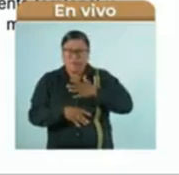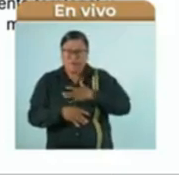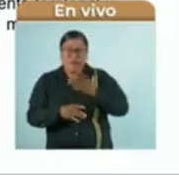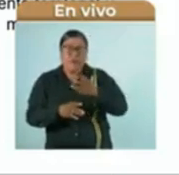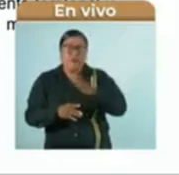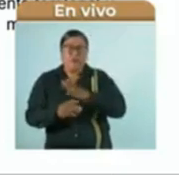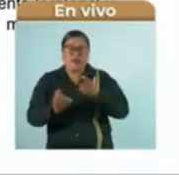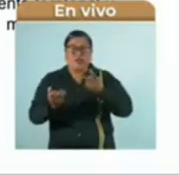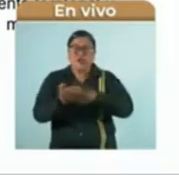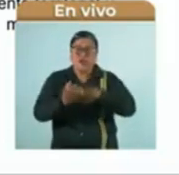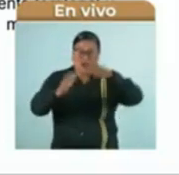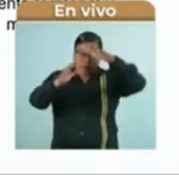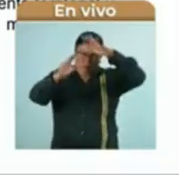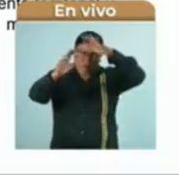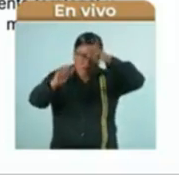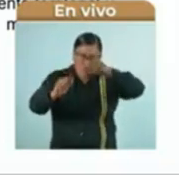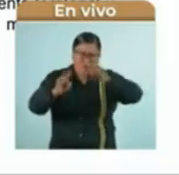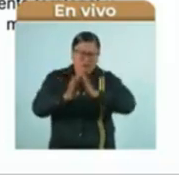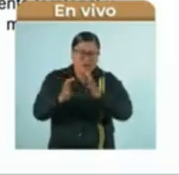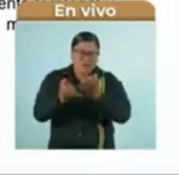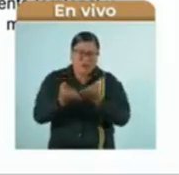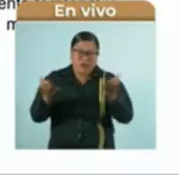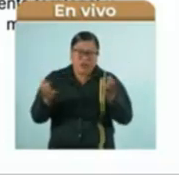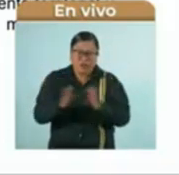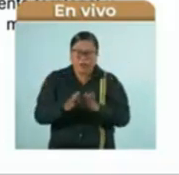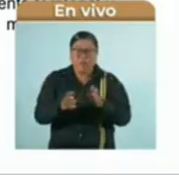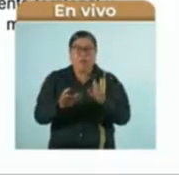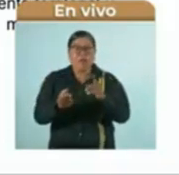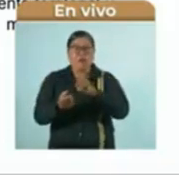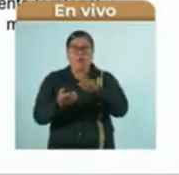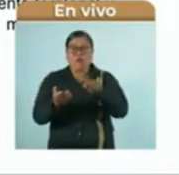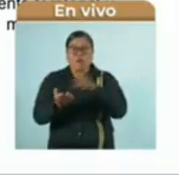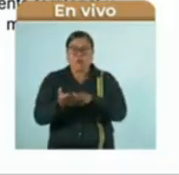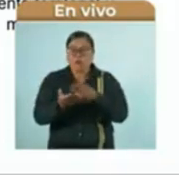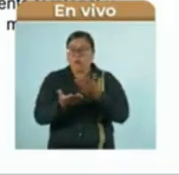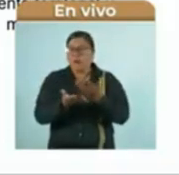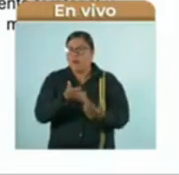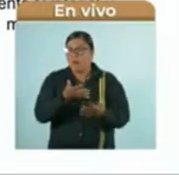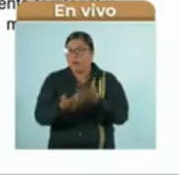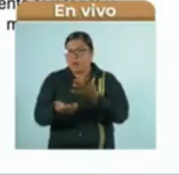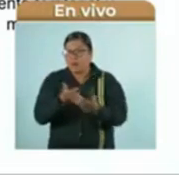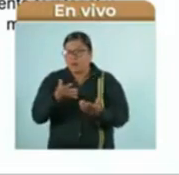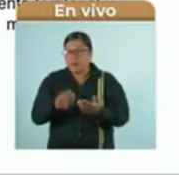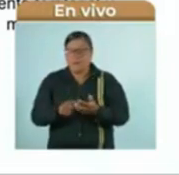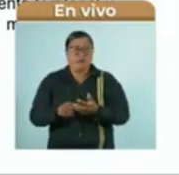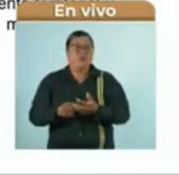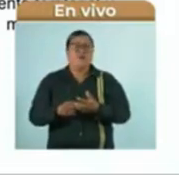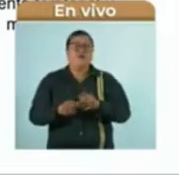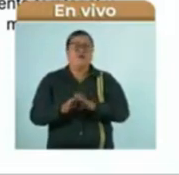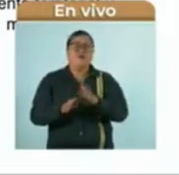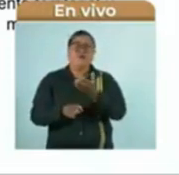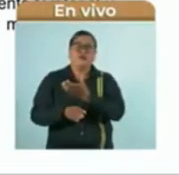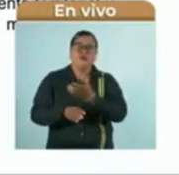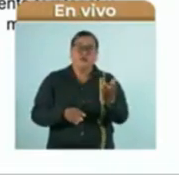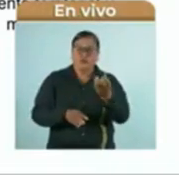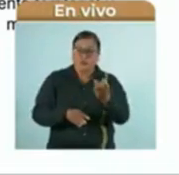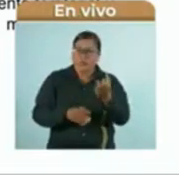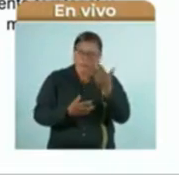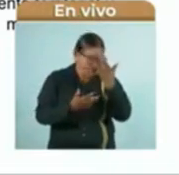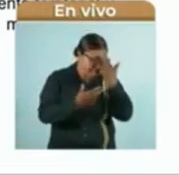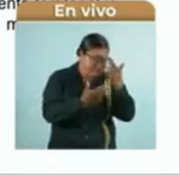acuerdo en este ordenamiento territorial cuál es la zona productiva agrícola y ganadera, y se les va a